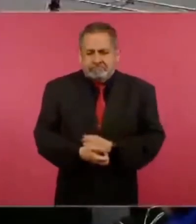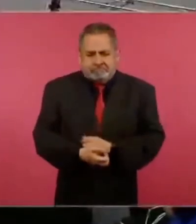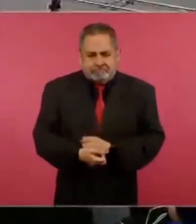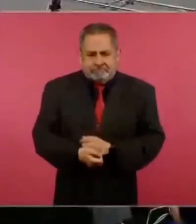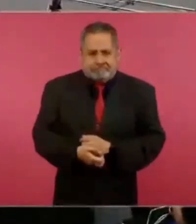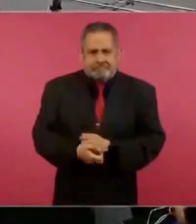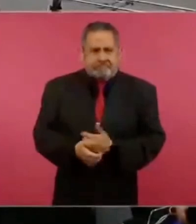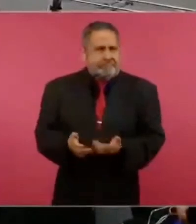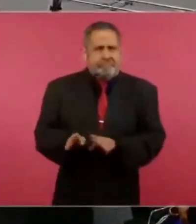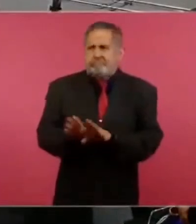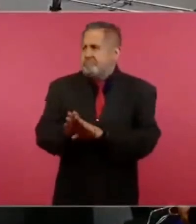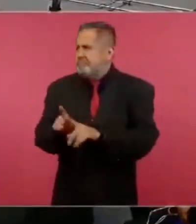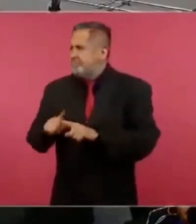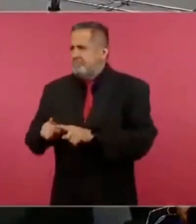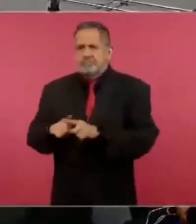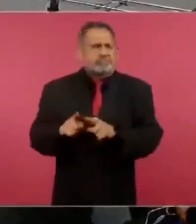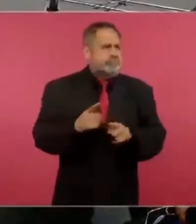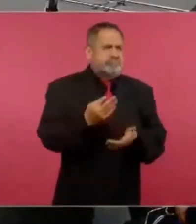qué esperanza.